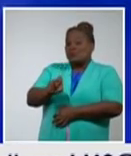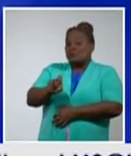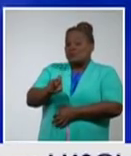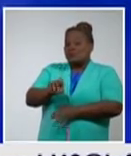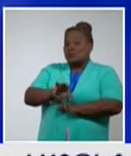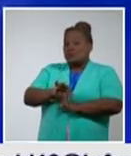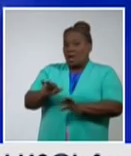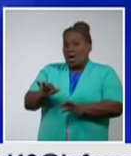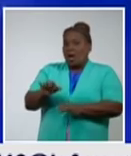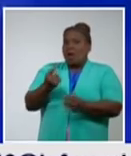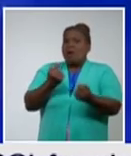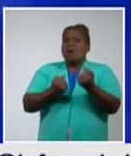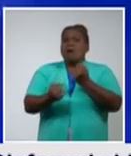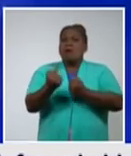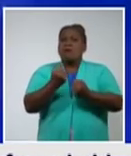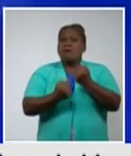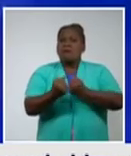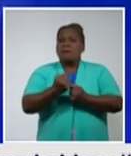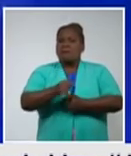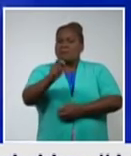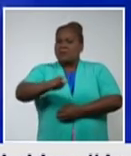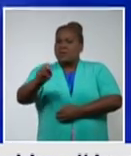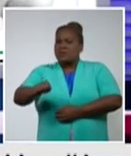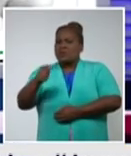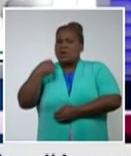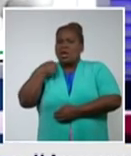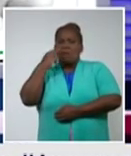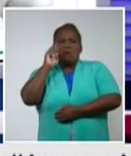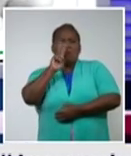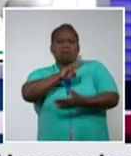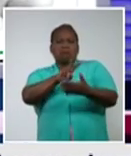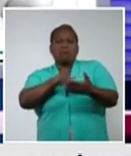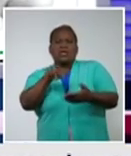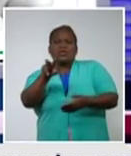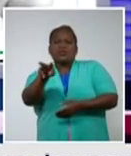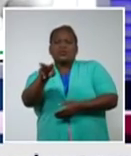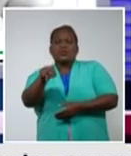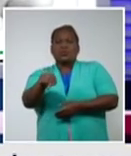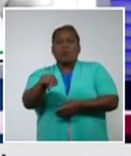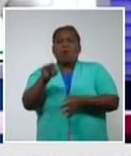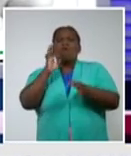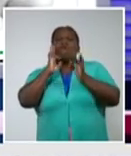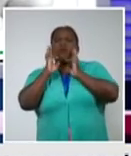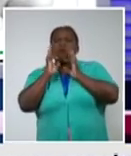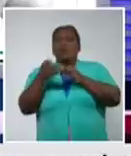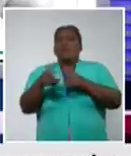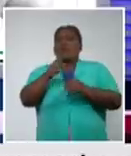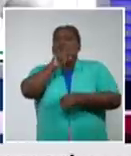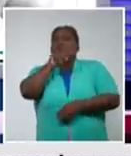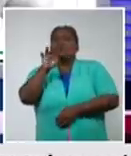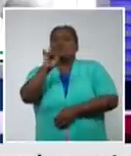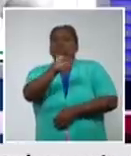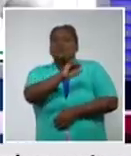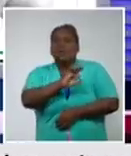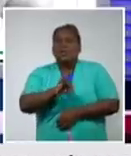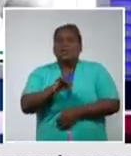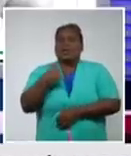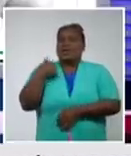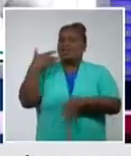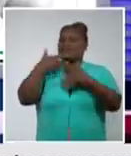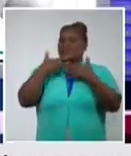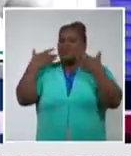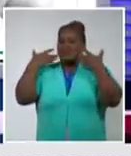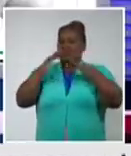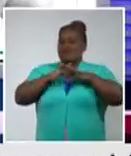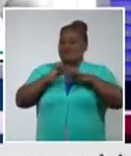algunas personas que nosotros hemos leído en redes sociales que con mucho optimismo, por supuesto, celebran que Soberana 02 haya iniciado ya la fase 3